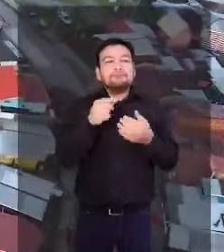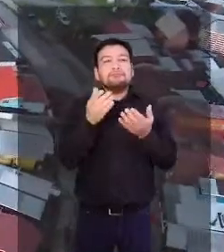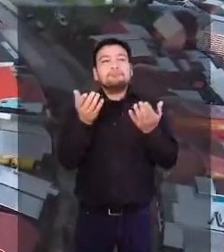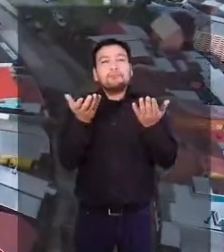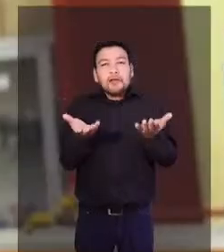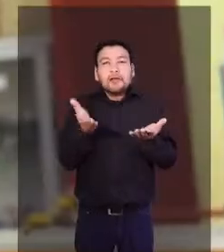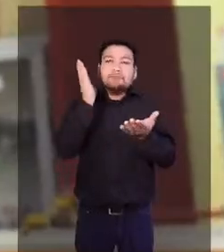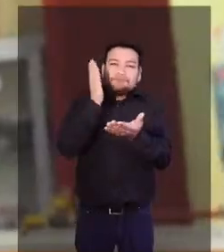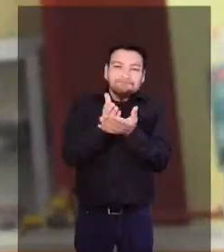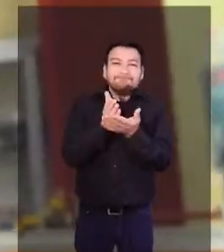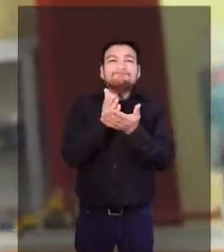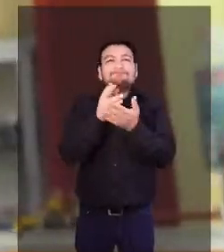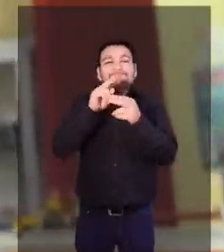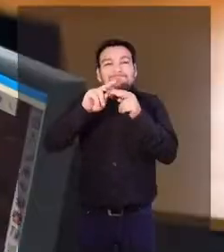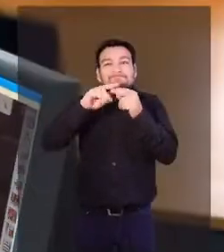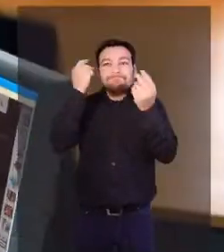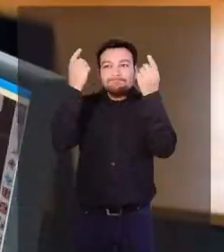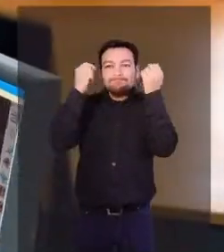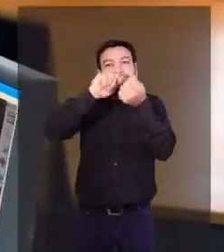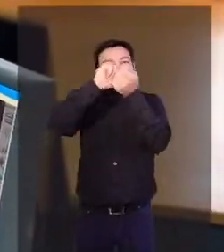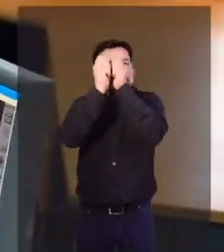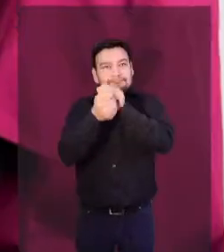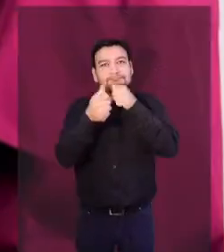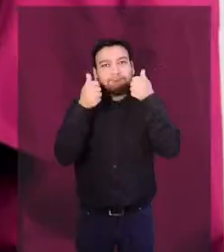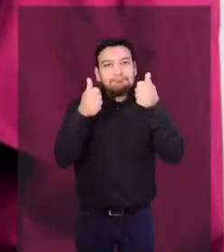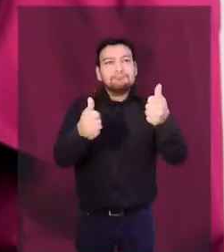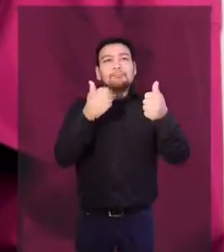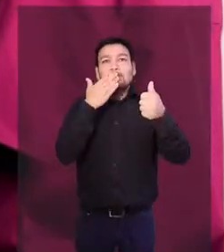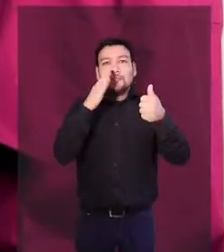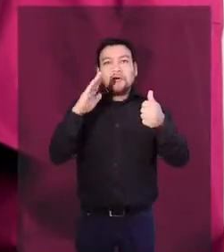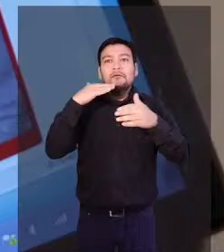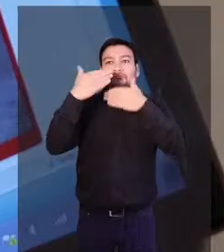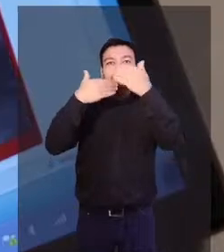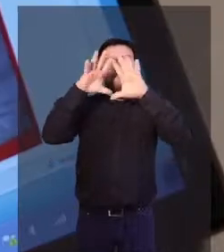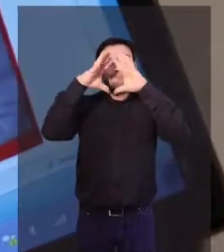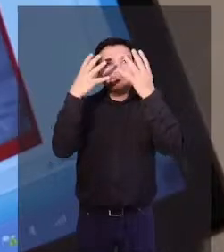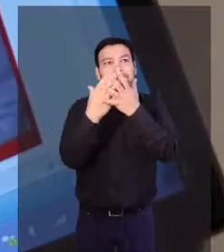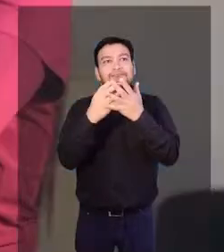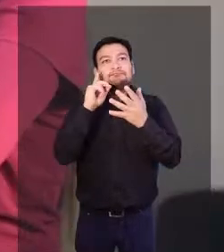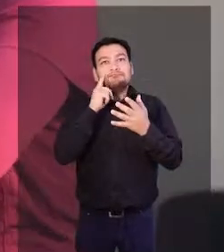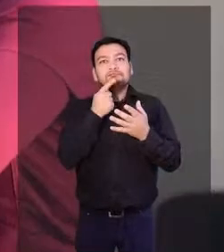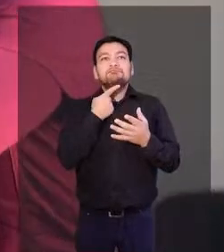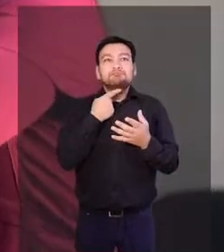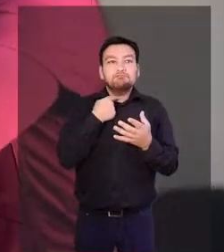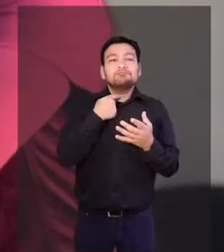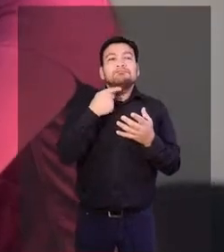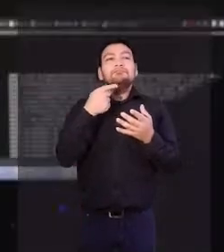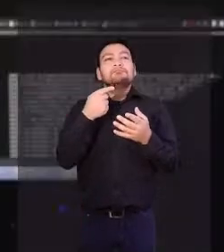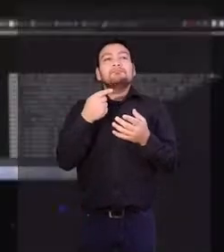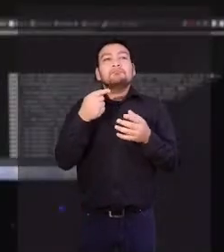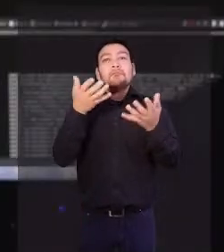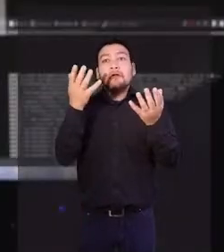regional, abarcando áreas fundamentales del conocimiento como las ciencias sociales, ciencias de la salud,